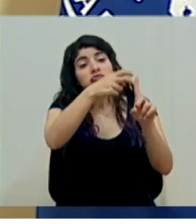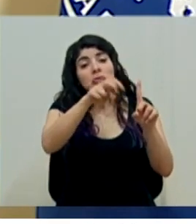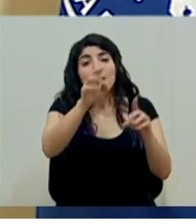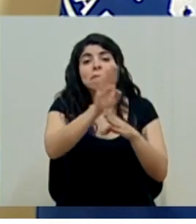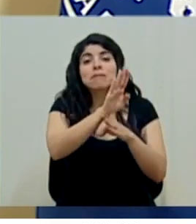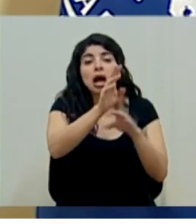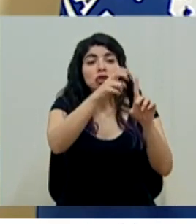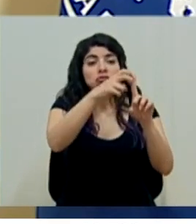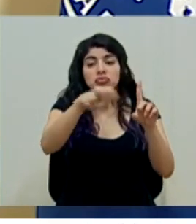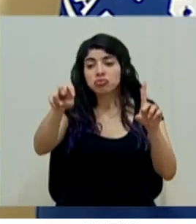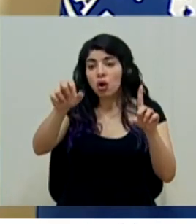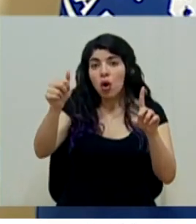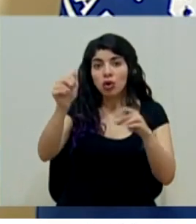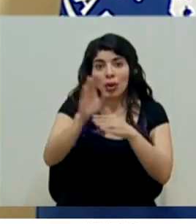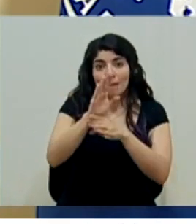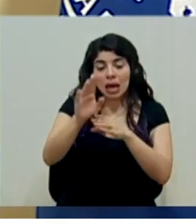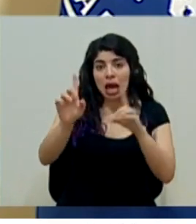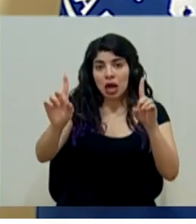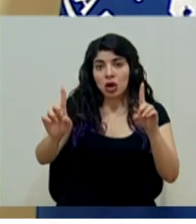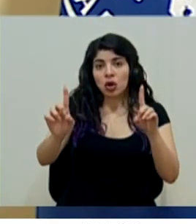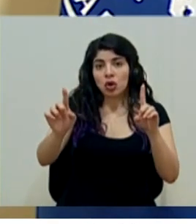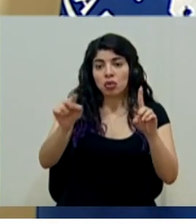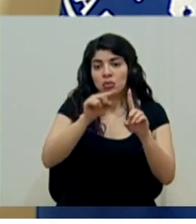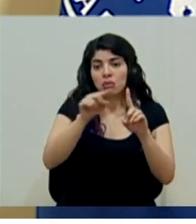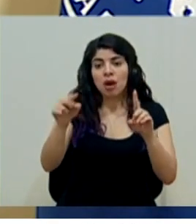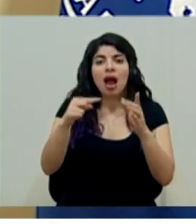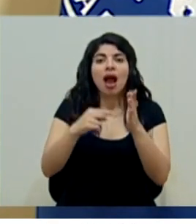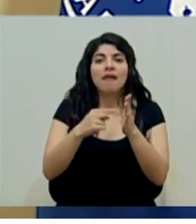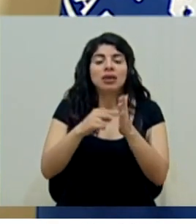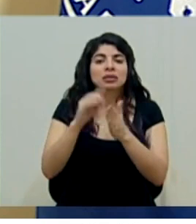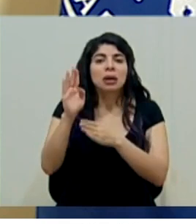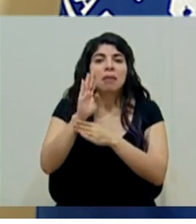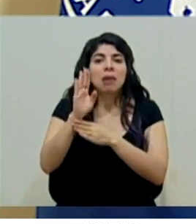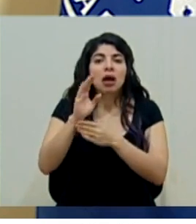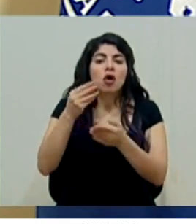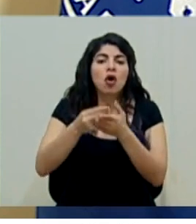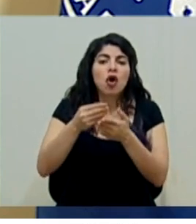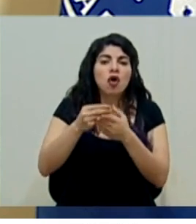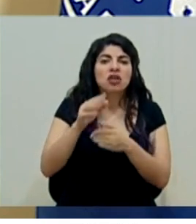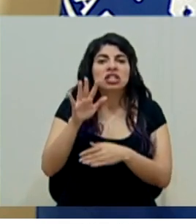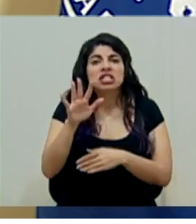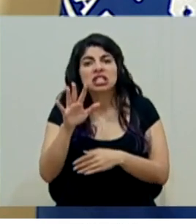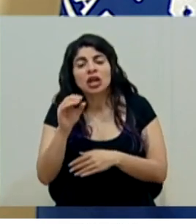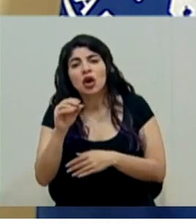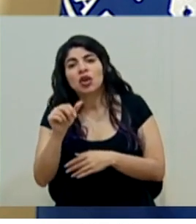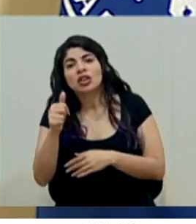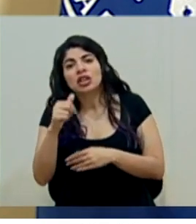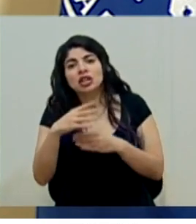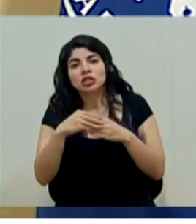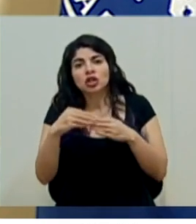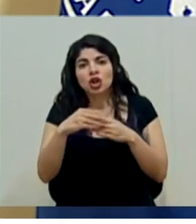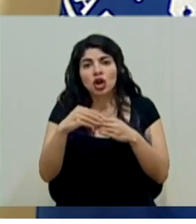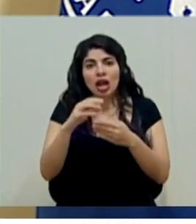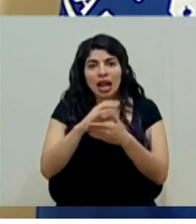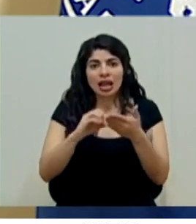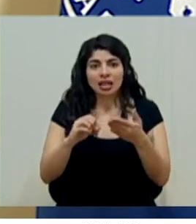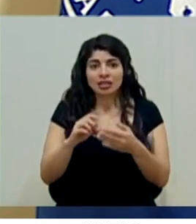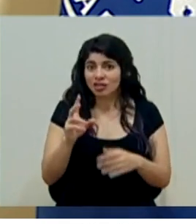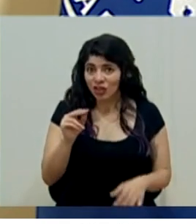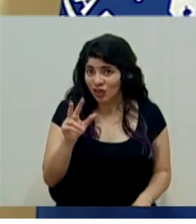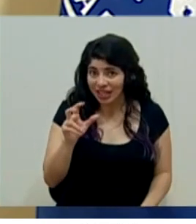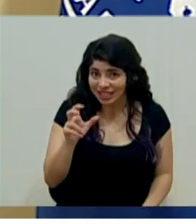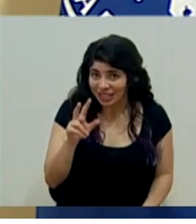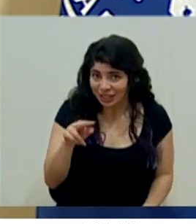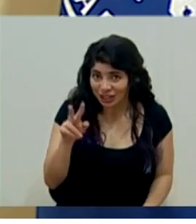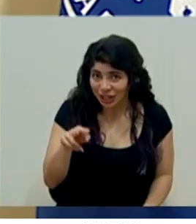un banco a otro, por ejemplo, algunos bancos nos pueden cobrar de 5 a 10 dólares por esa transferencia. No son 300